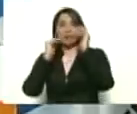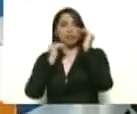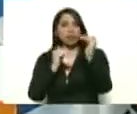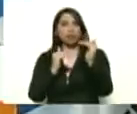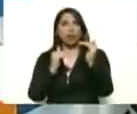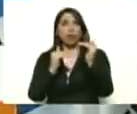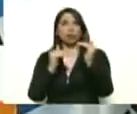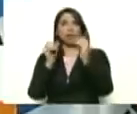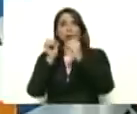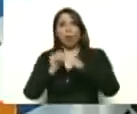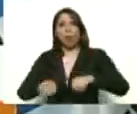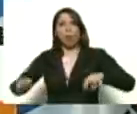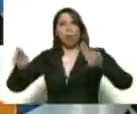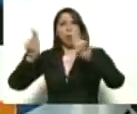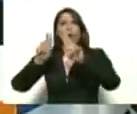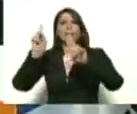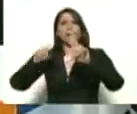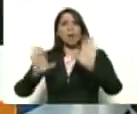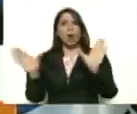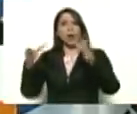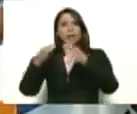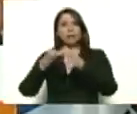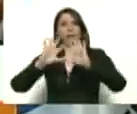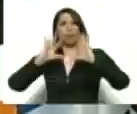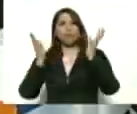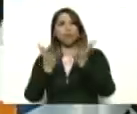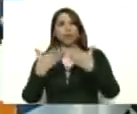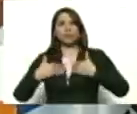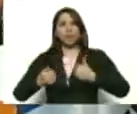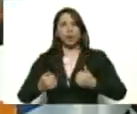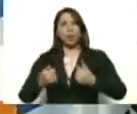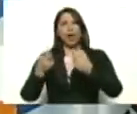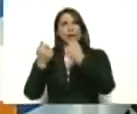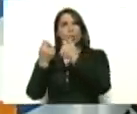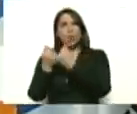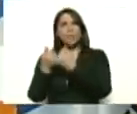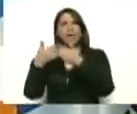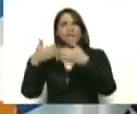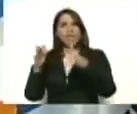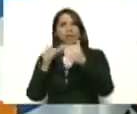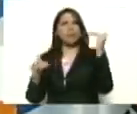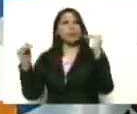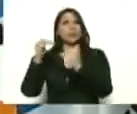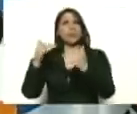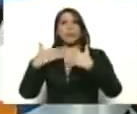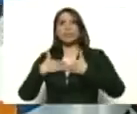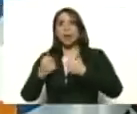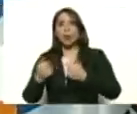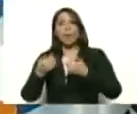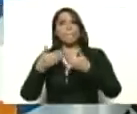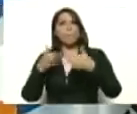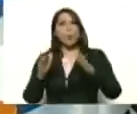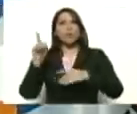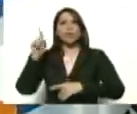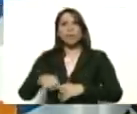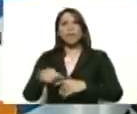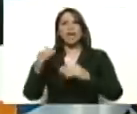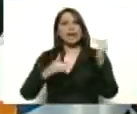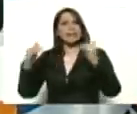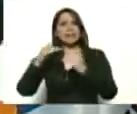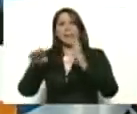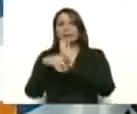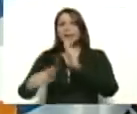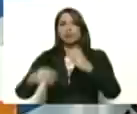Mundial de la Salud. Han querido mantener la economía abierta por encima de la salud pública por encima del derecho humano a la